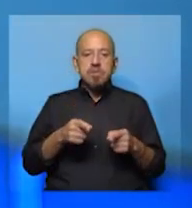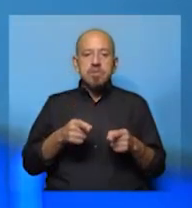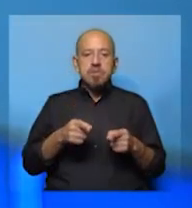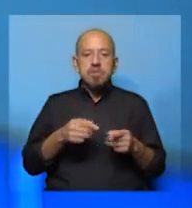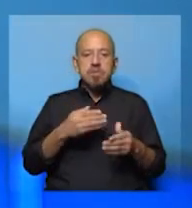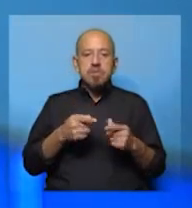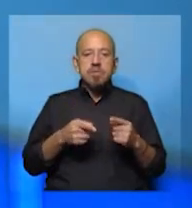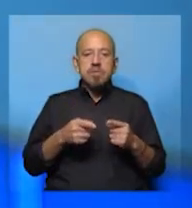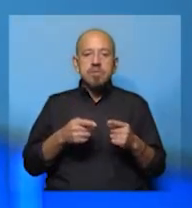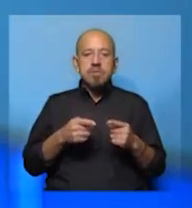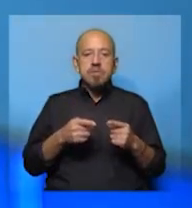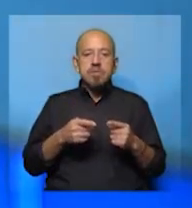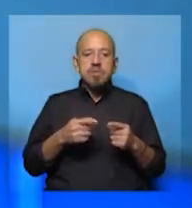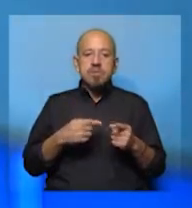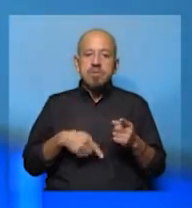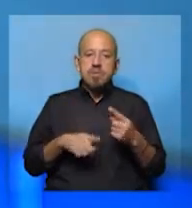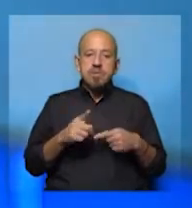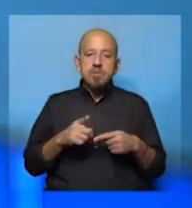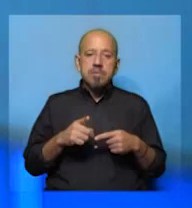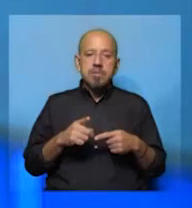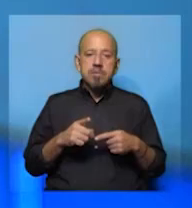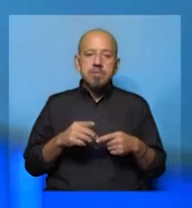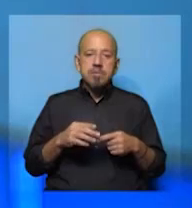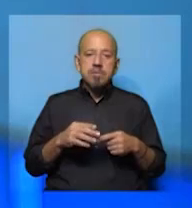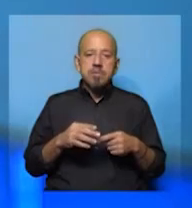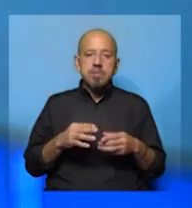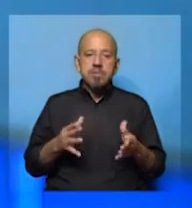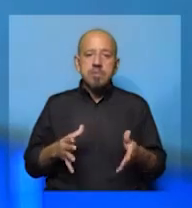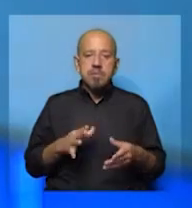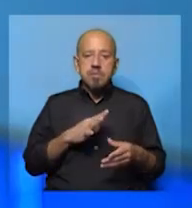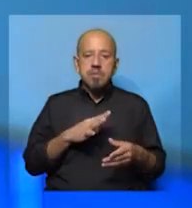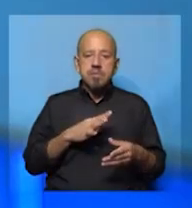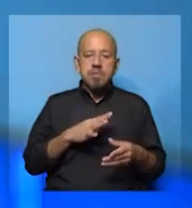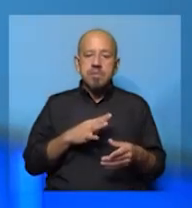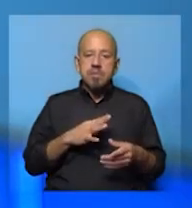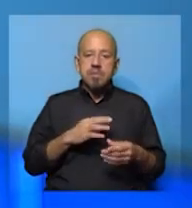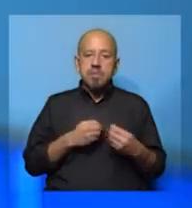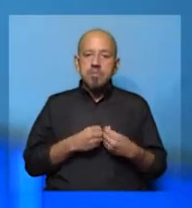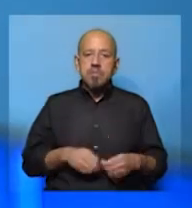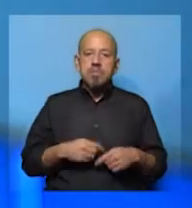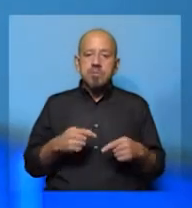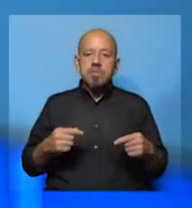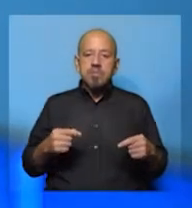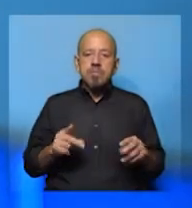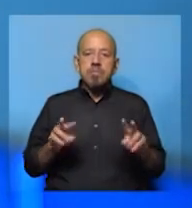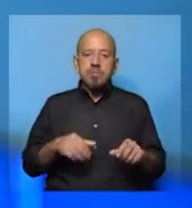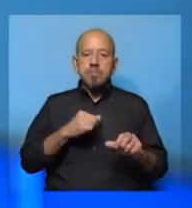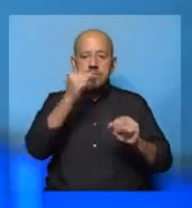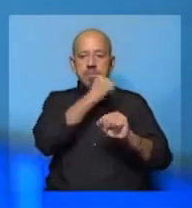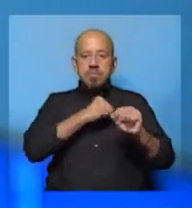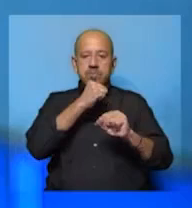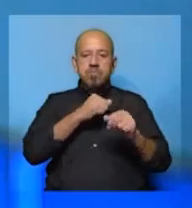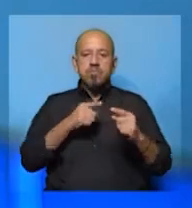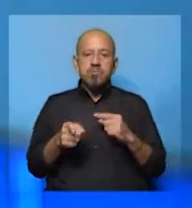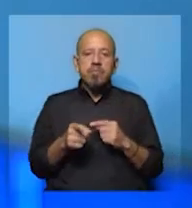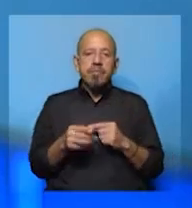su aprobación pero independientemente de eso Hay muchas regulaciones porque justamente el tema de la tecnología hace que